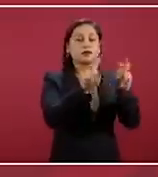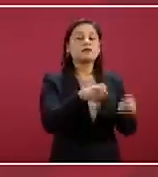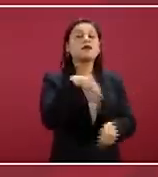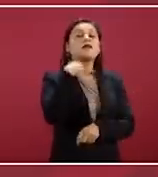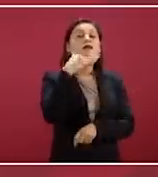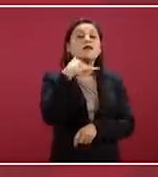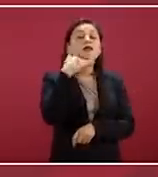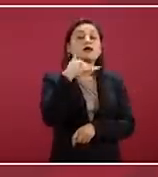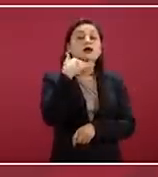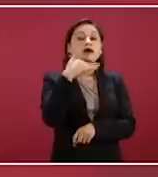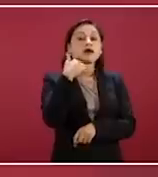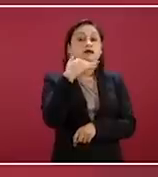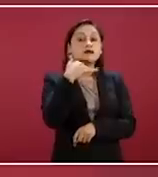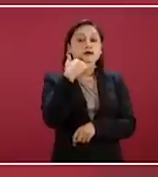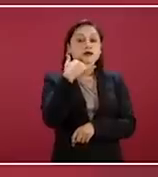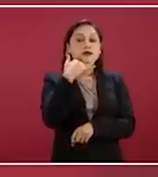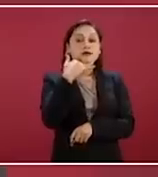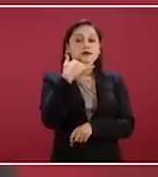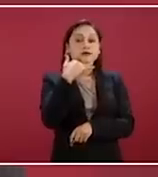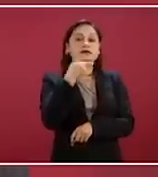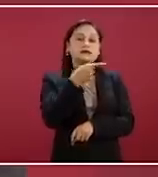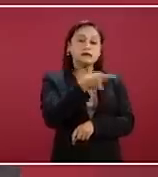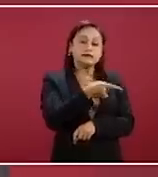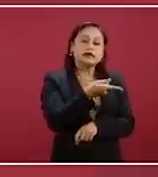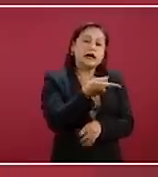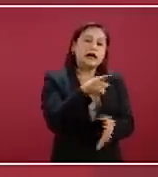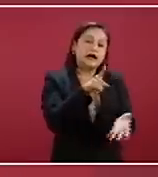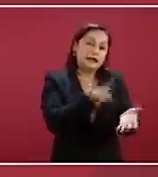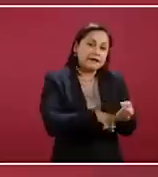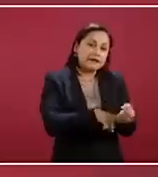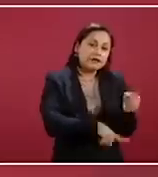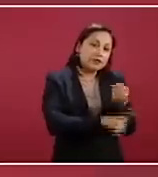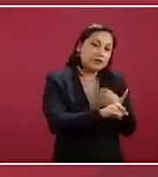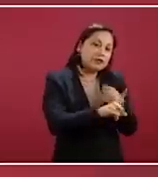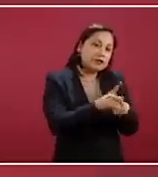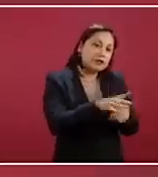al final de cuentas la democracia también es competencia.